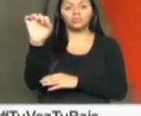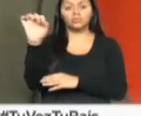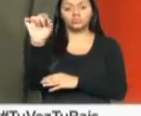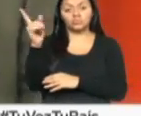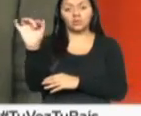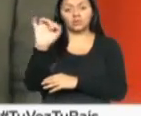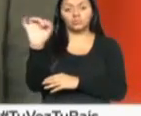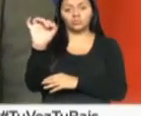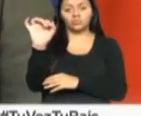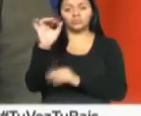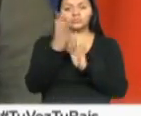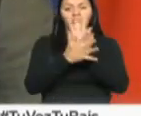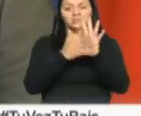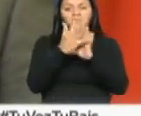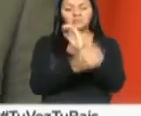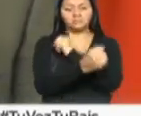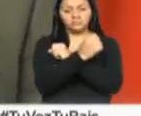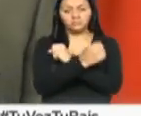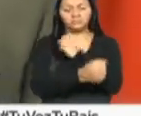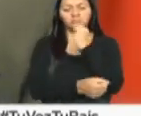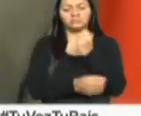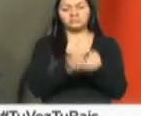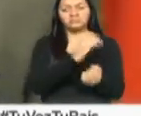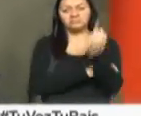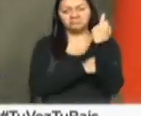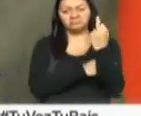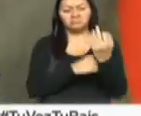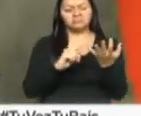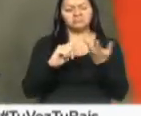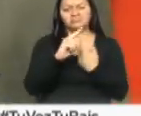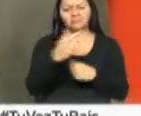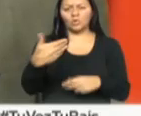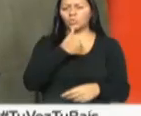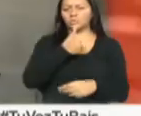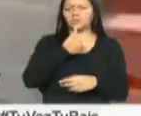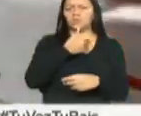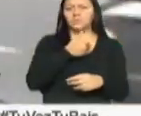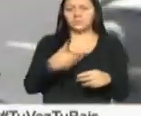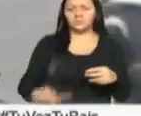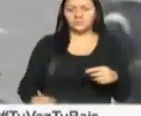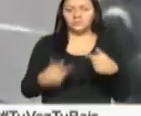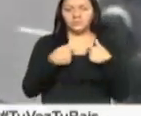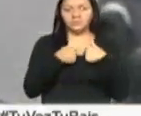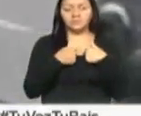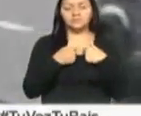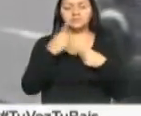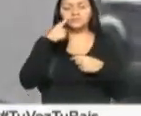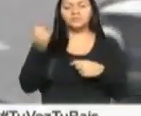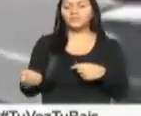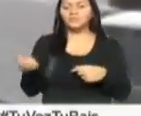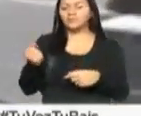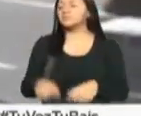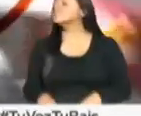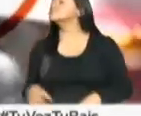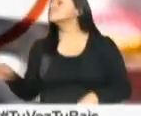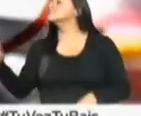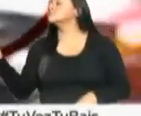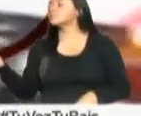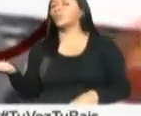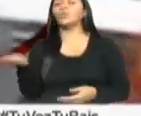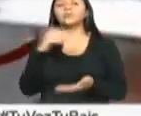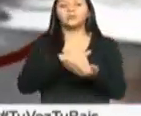vehículo empezaron a hacer señas obscenas a la caravana presidencial. Abro el vidrio para preguntar qué pasa, me la vuelve a